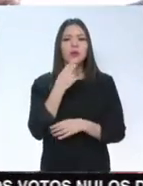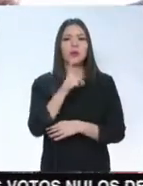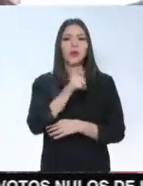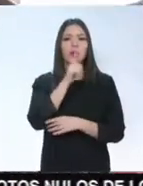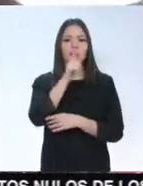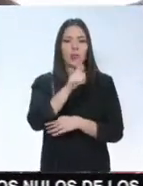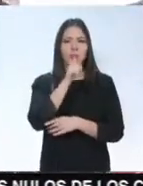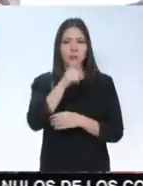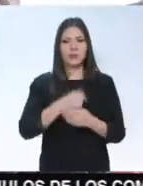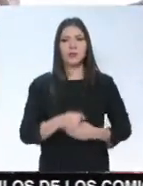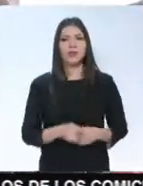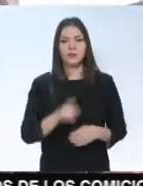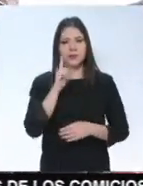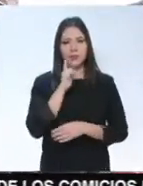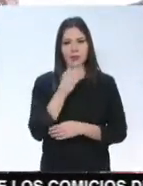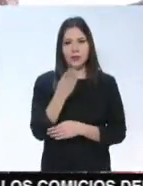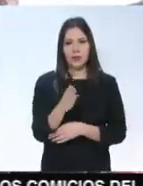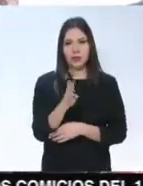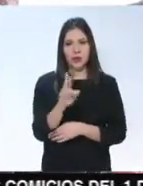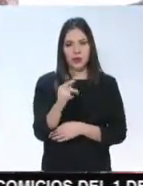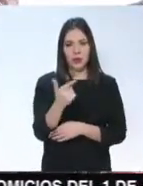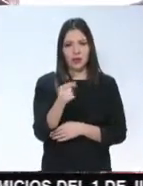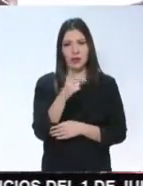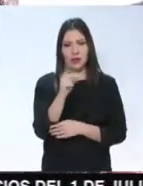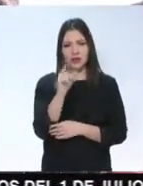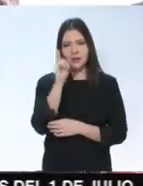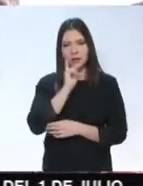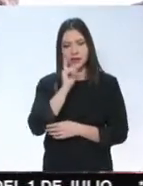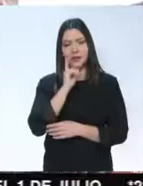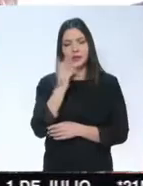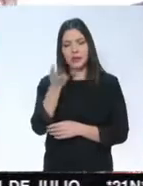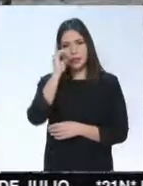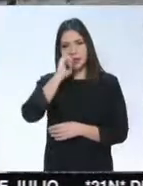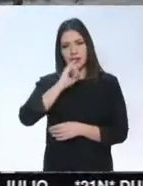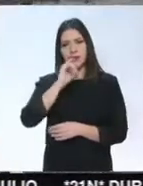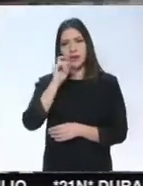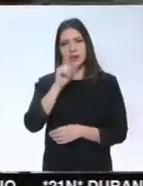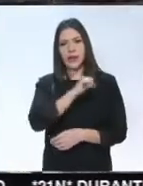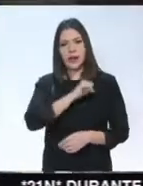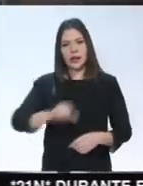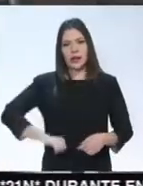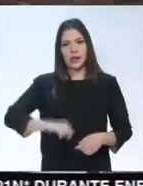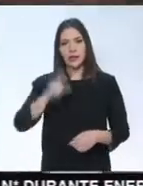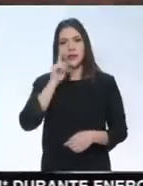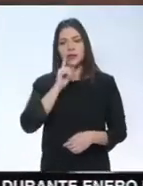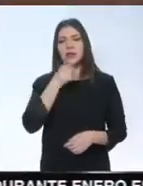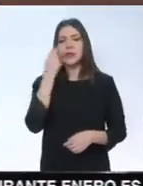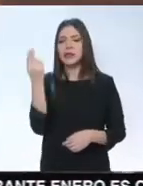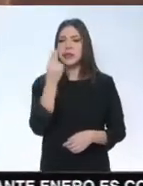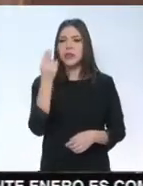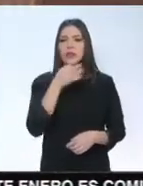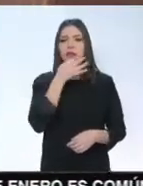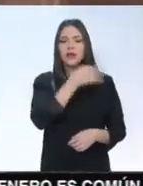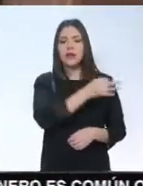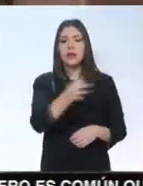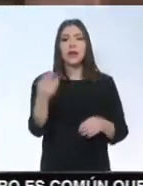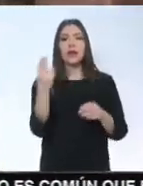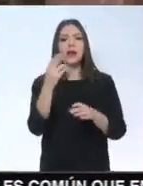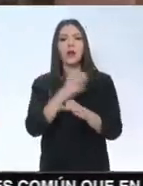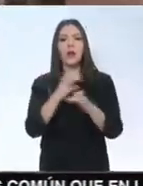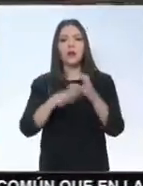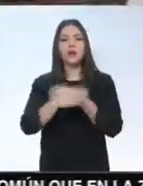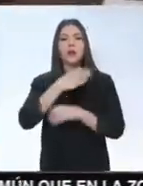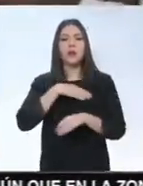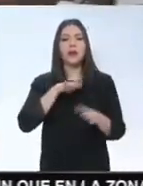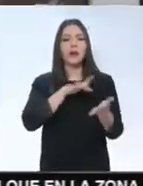Molina indicó que lo que se busca en el 2019 es trabajar en beneficio de los niños y niñas iztapalapenses, por lo que en este